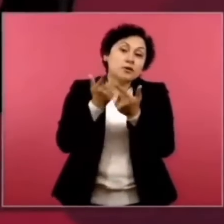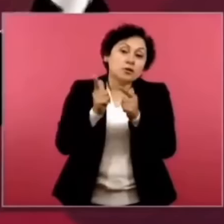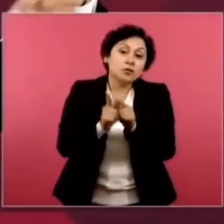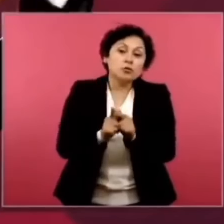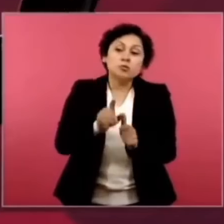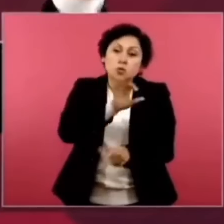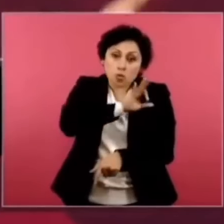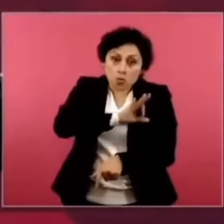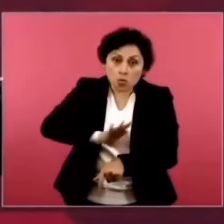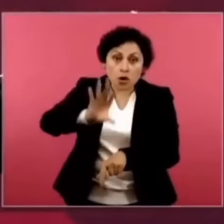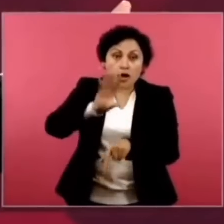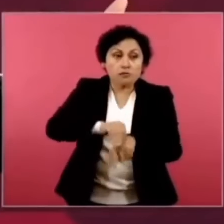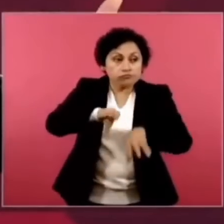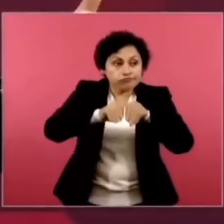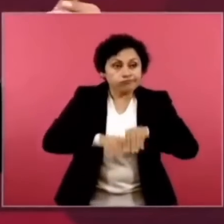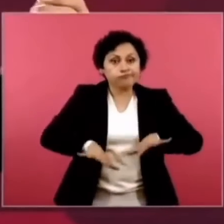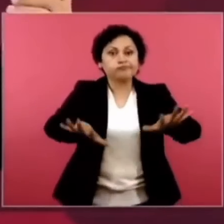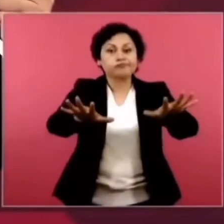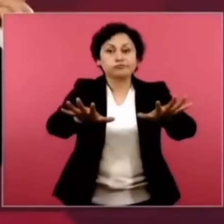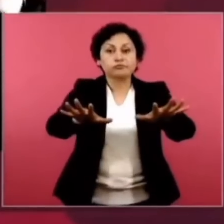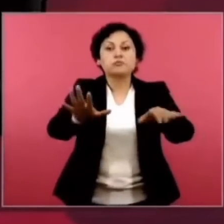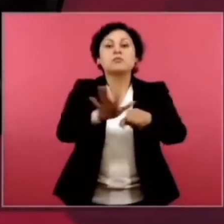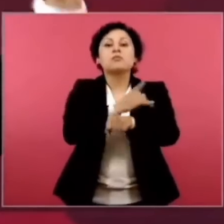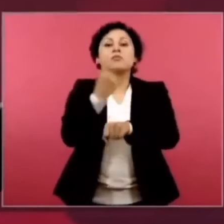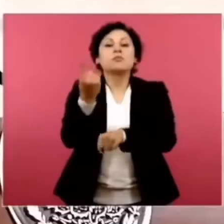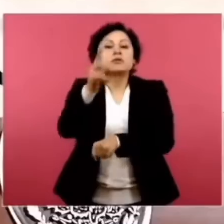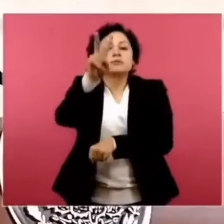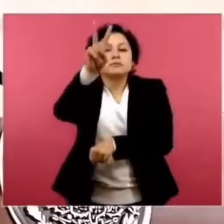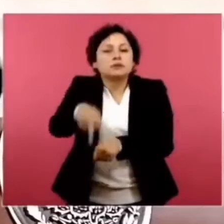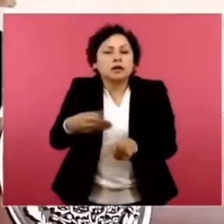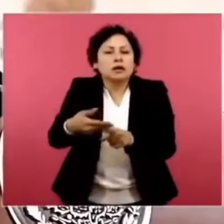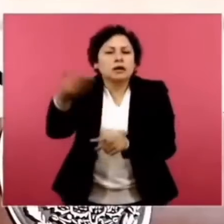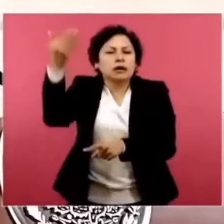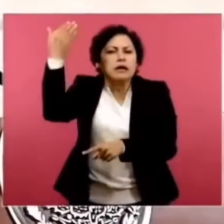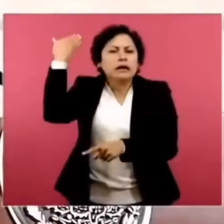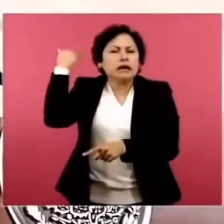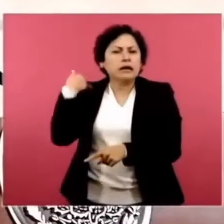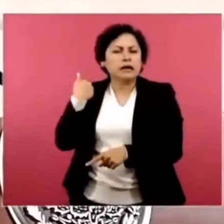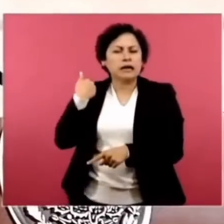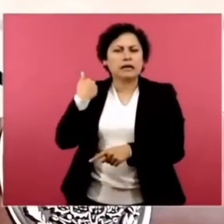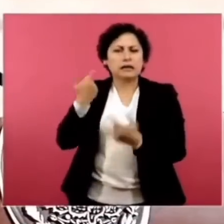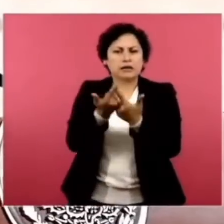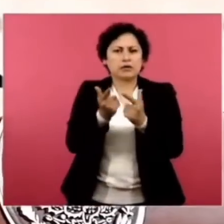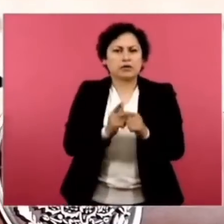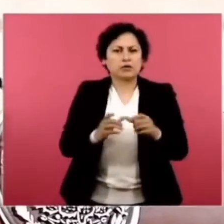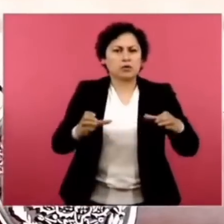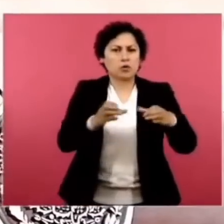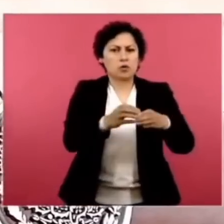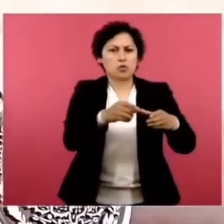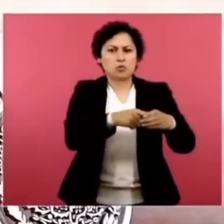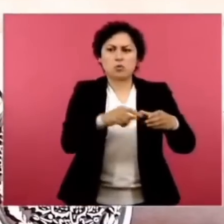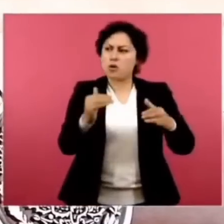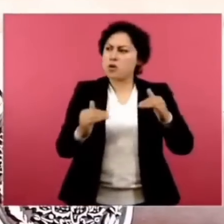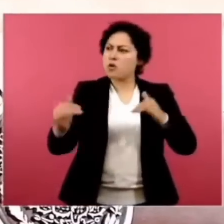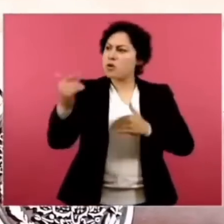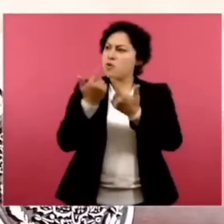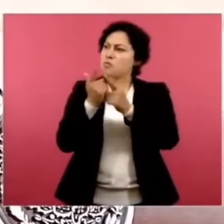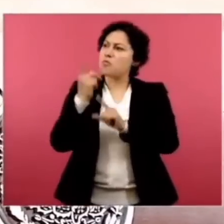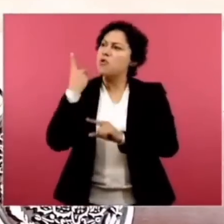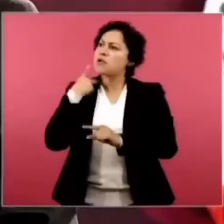porque a los partidos de oposición no les transmitían nada, ni pagando.